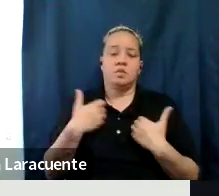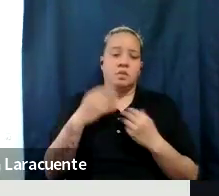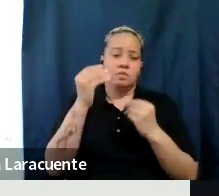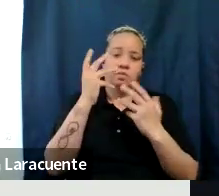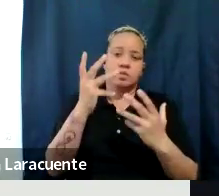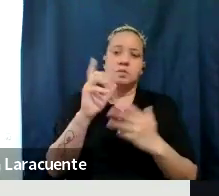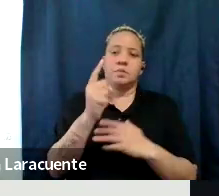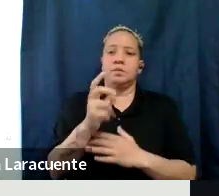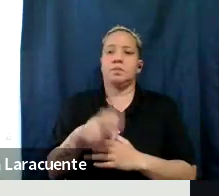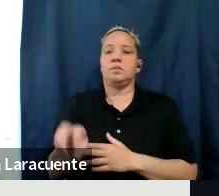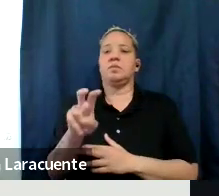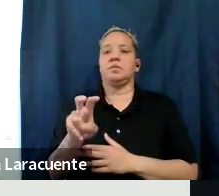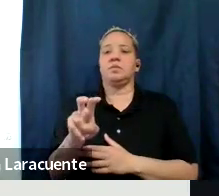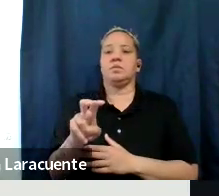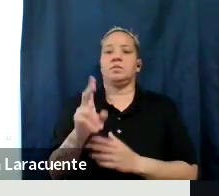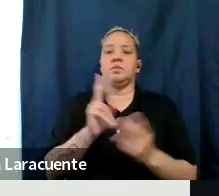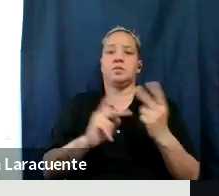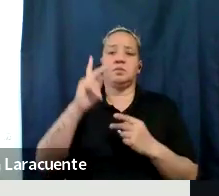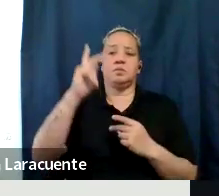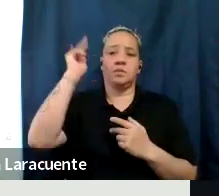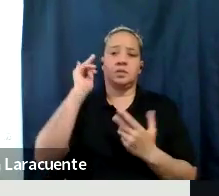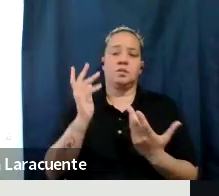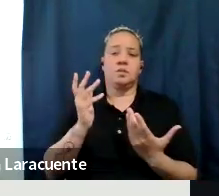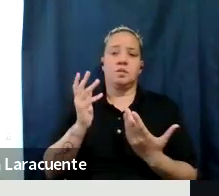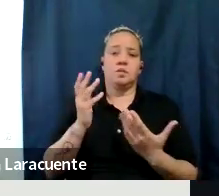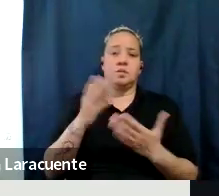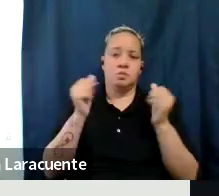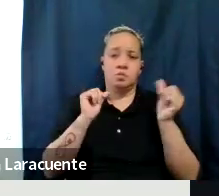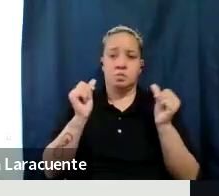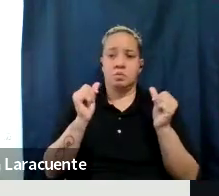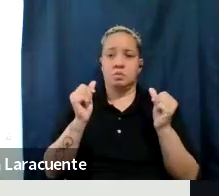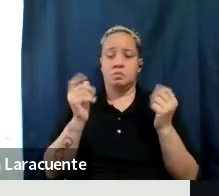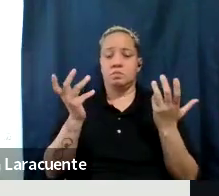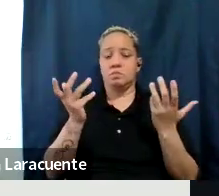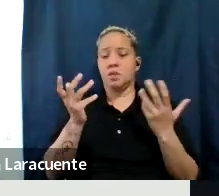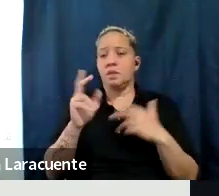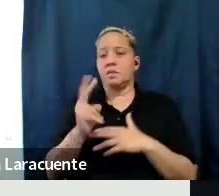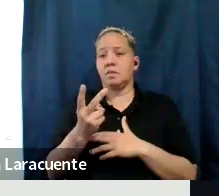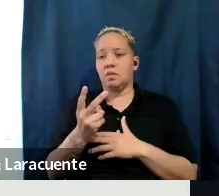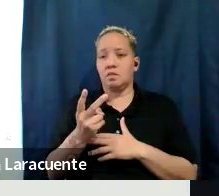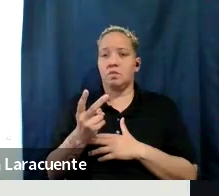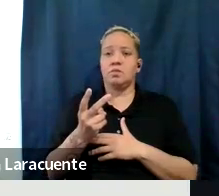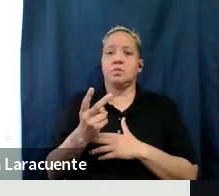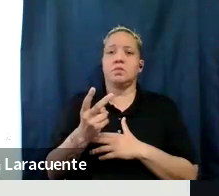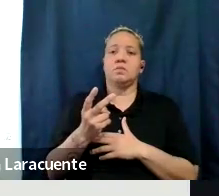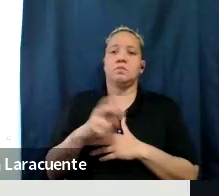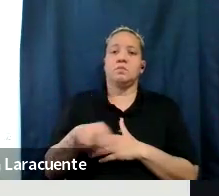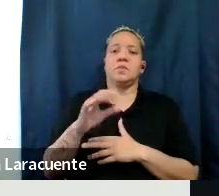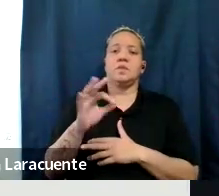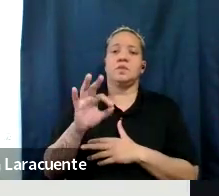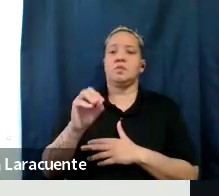primer viaje visitaran Ponce, pero no me cabe duda de que en ese largo segundo exilio de 1950